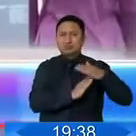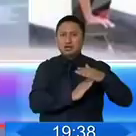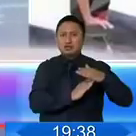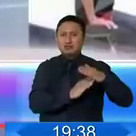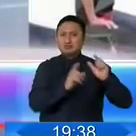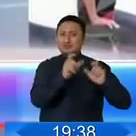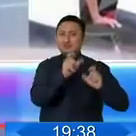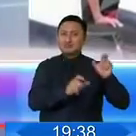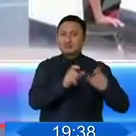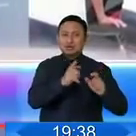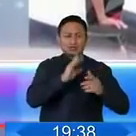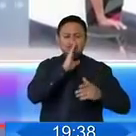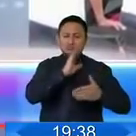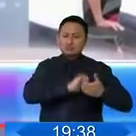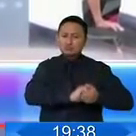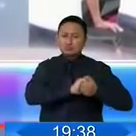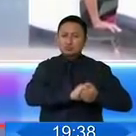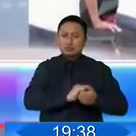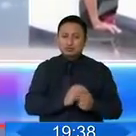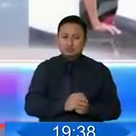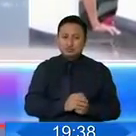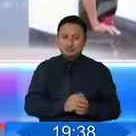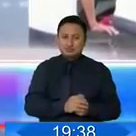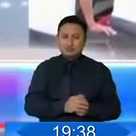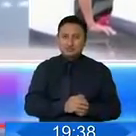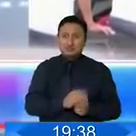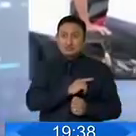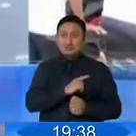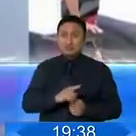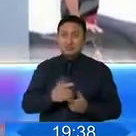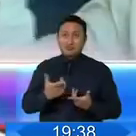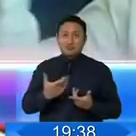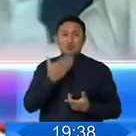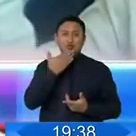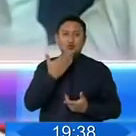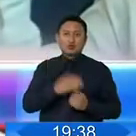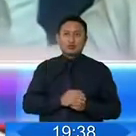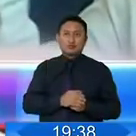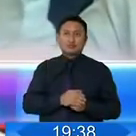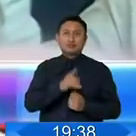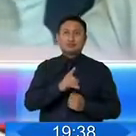somos gente solidarias. ¿Y cómo se identifica un pescador artesanal? Con una